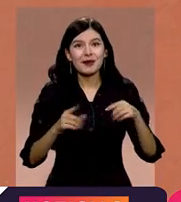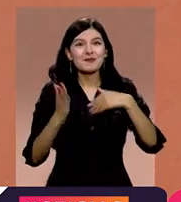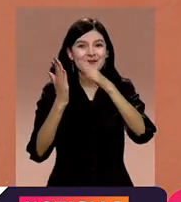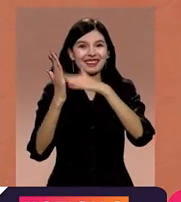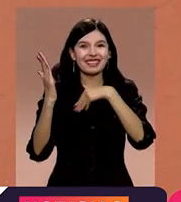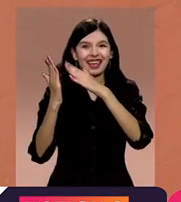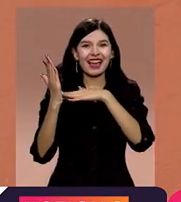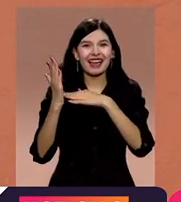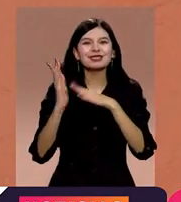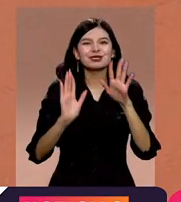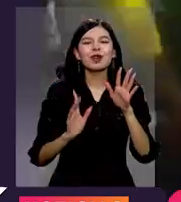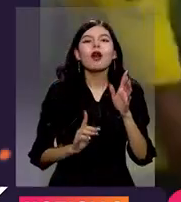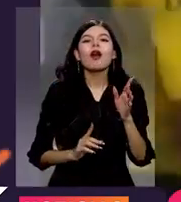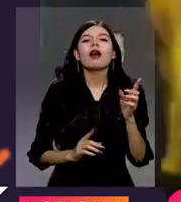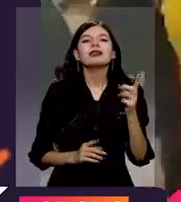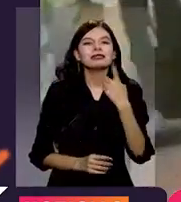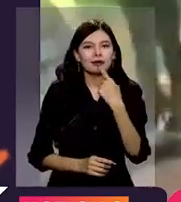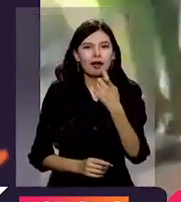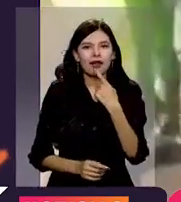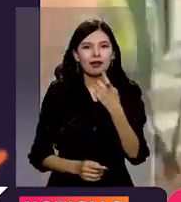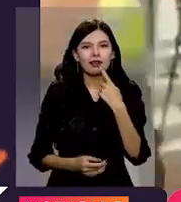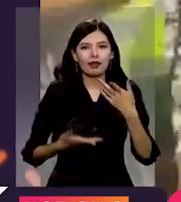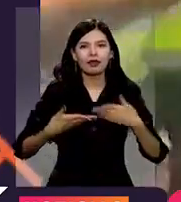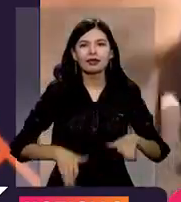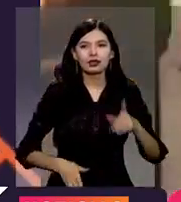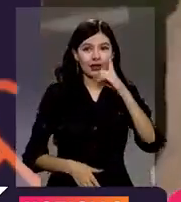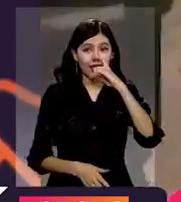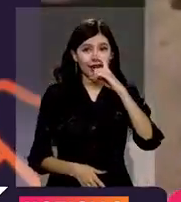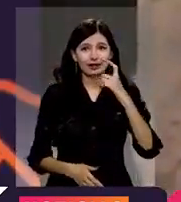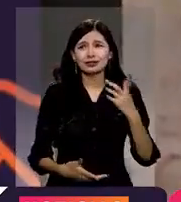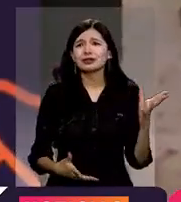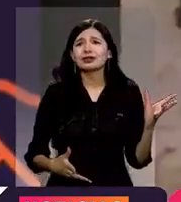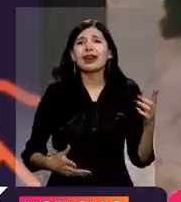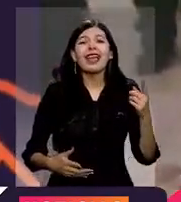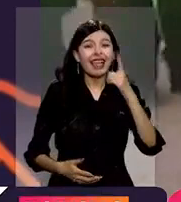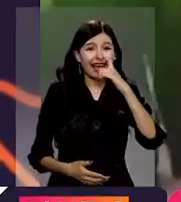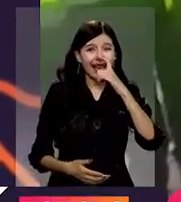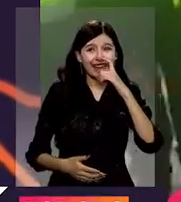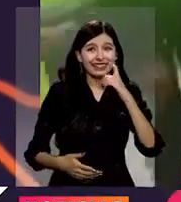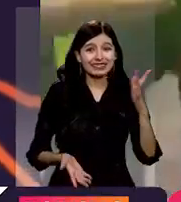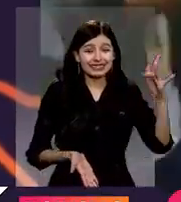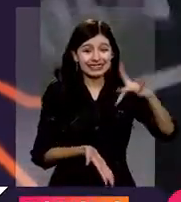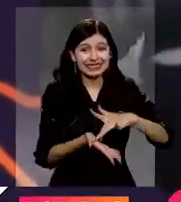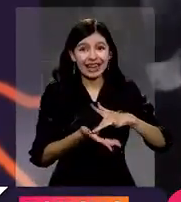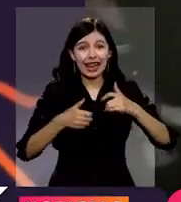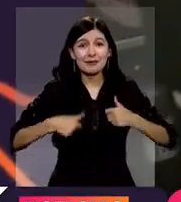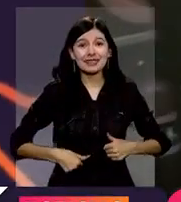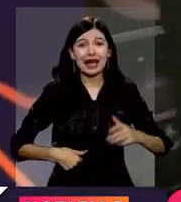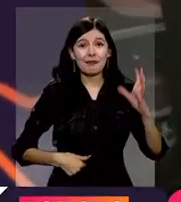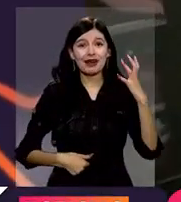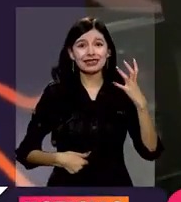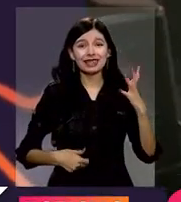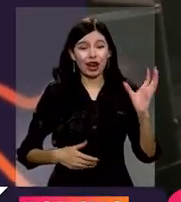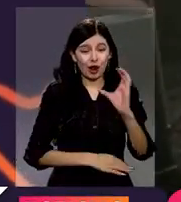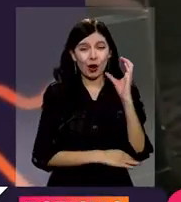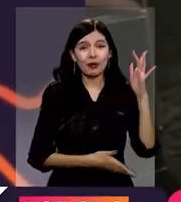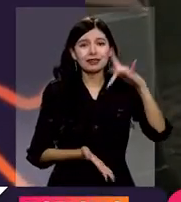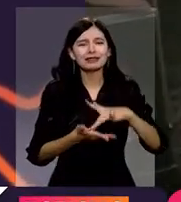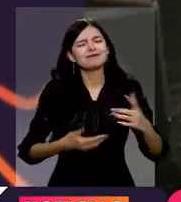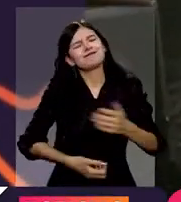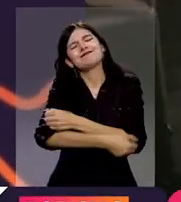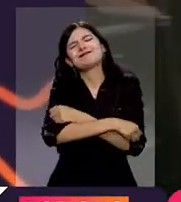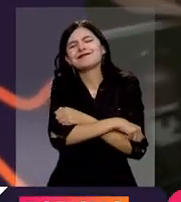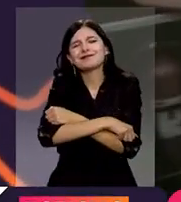en su natal Zipaquirá. Fue tanta su emoción que hasta el mismo Egan lo abrazó después de llegar con la camiseta amarilla a Colombia y así le rindió